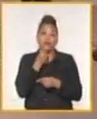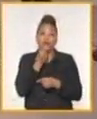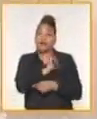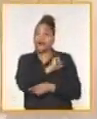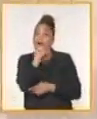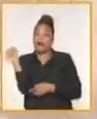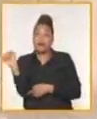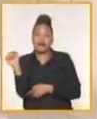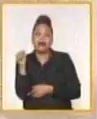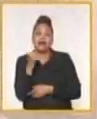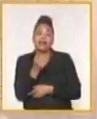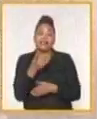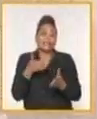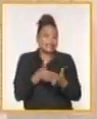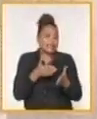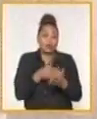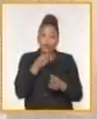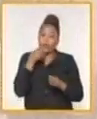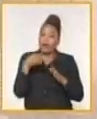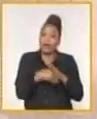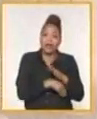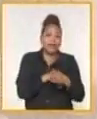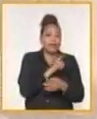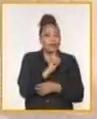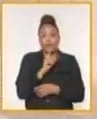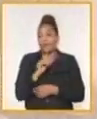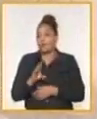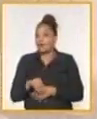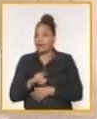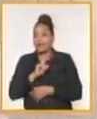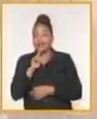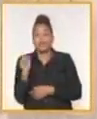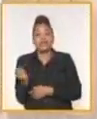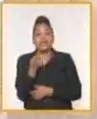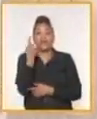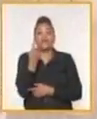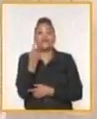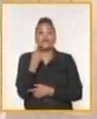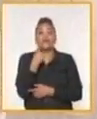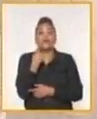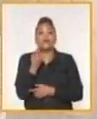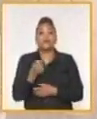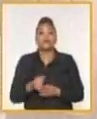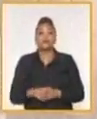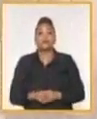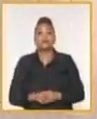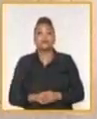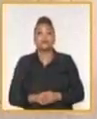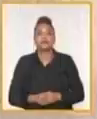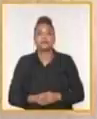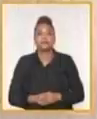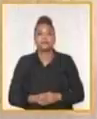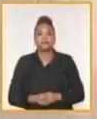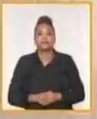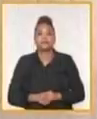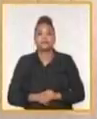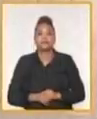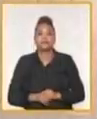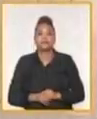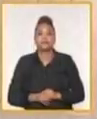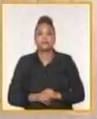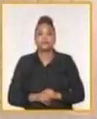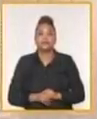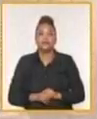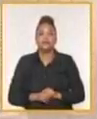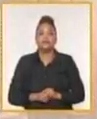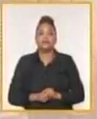porque es el que no han podido tumbar, porque es el único contrincante. Ahora voy a hablar de Irán, si me queda, no sé cuánto me quedan, porque nunca miro el